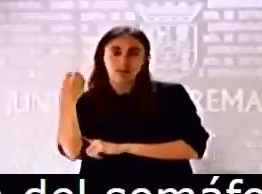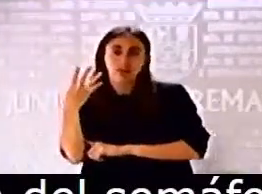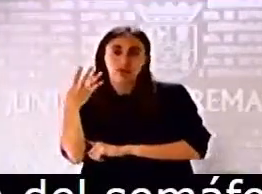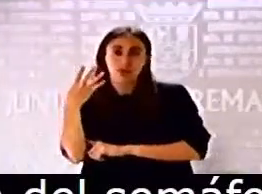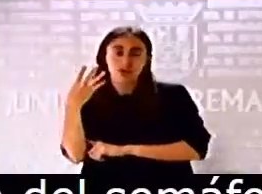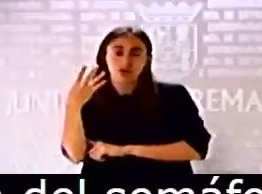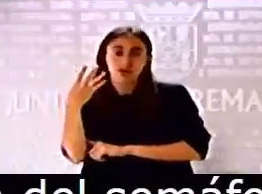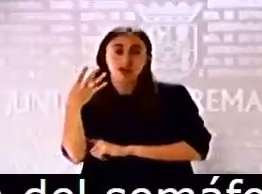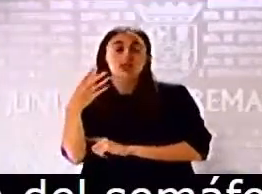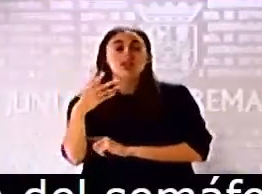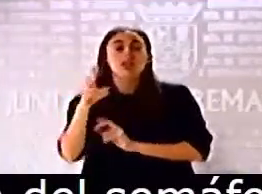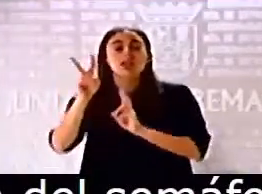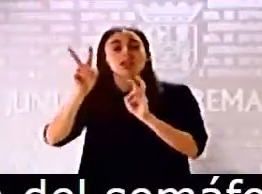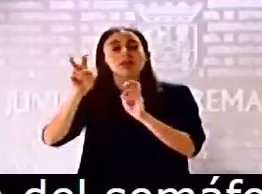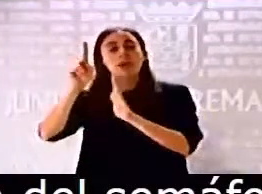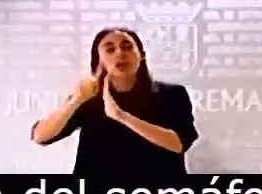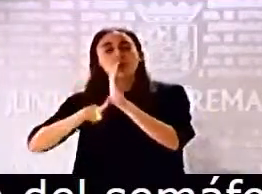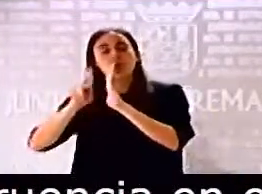decisiones, claro.